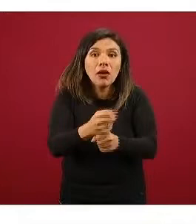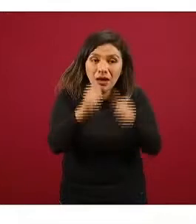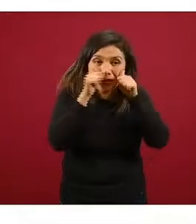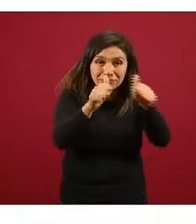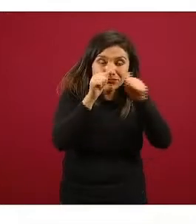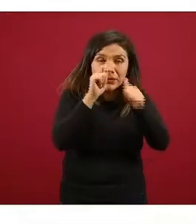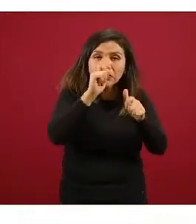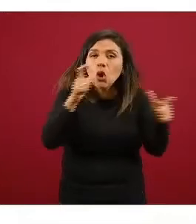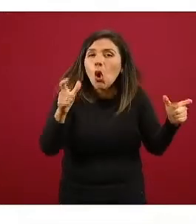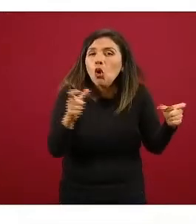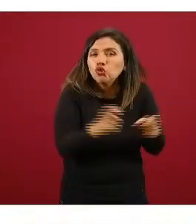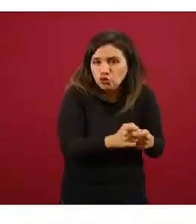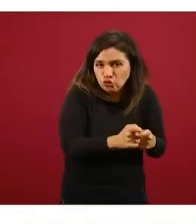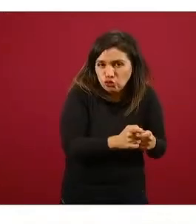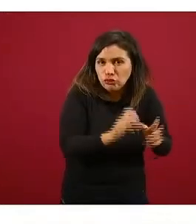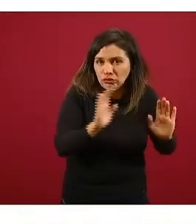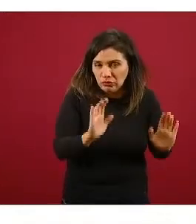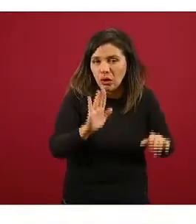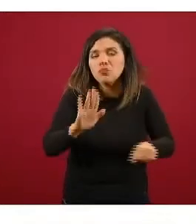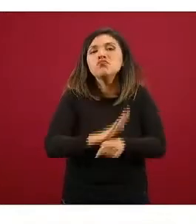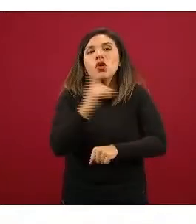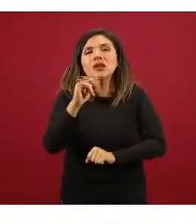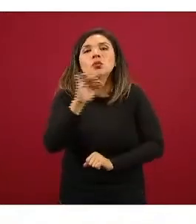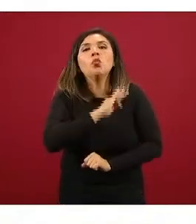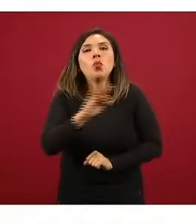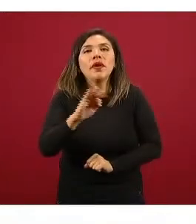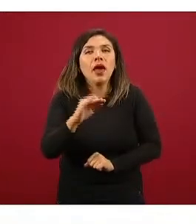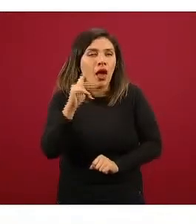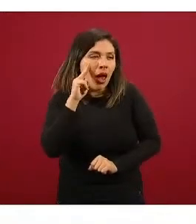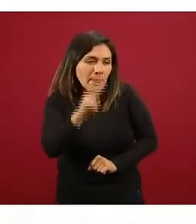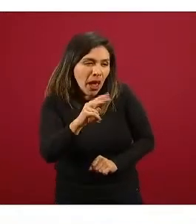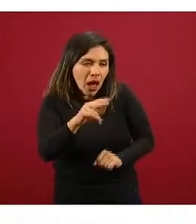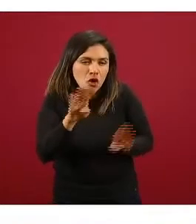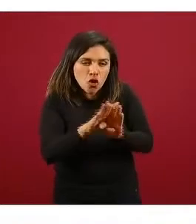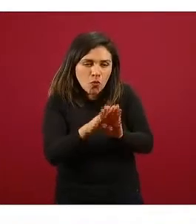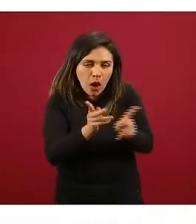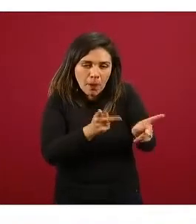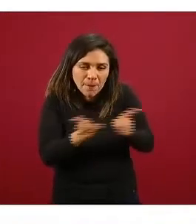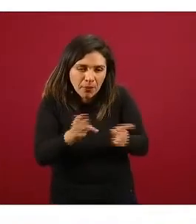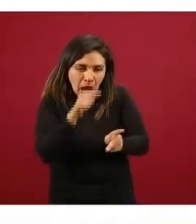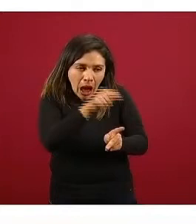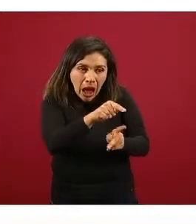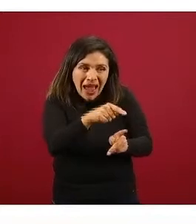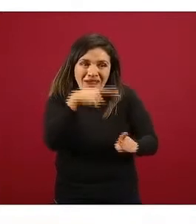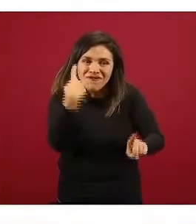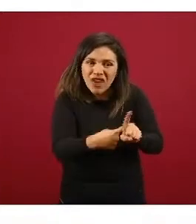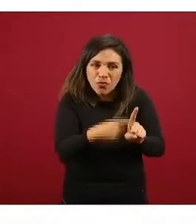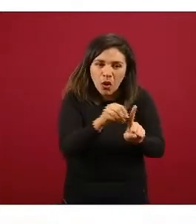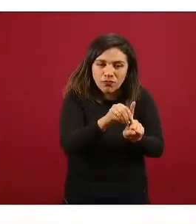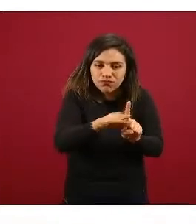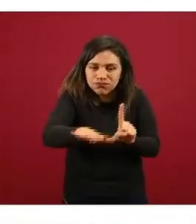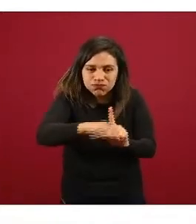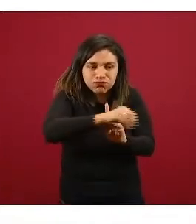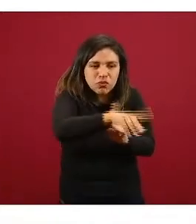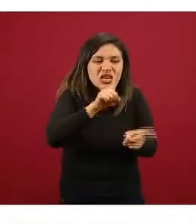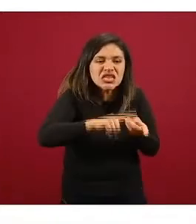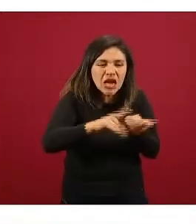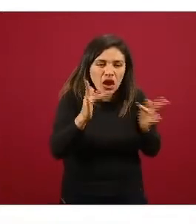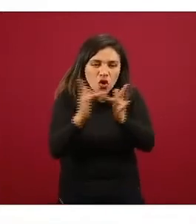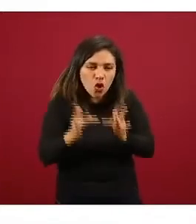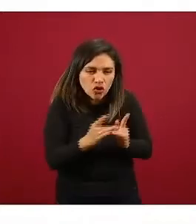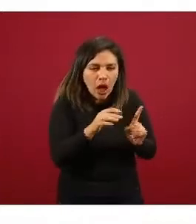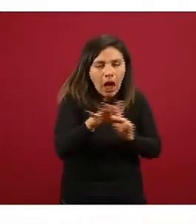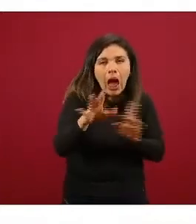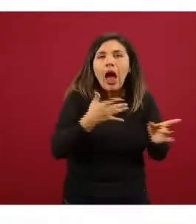son pequeñas, porque se pueden trazar, se pueden identificar las relaciones de esta persona contagió a